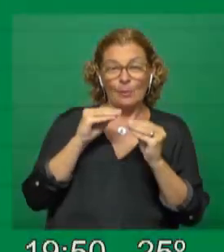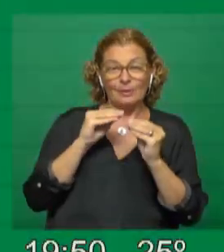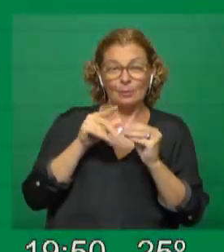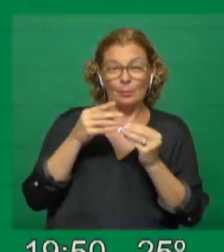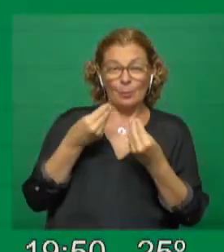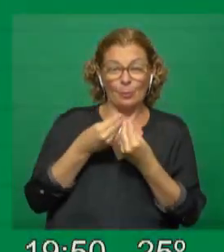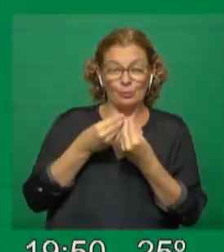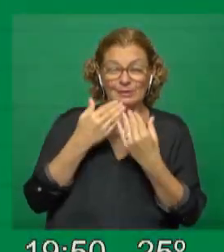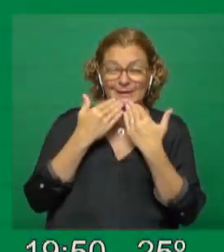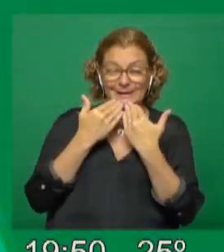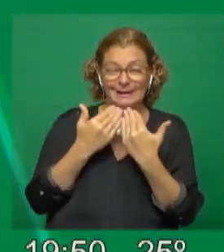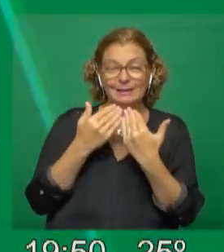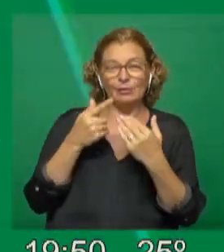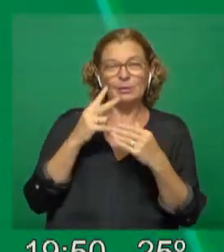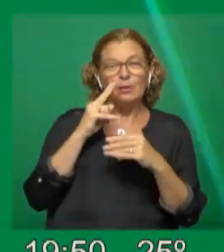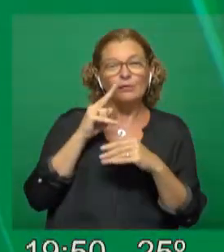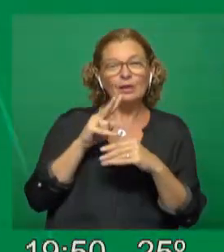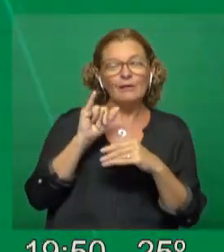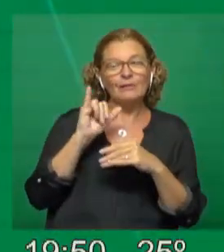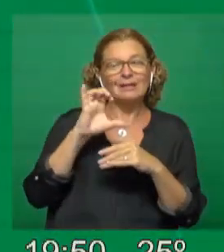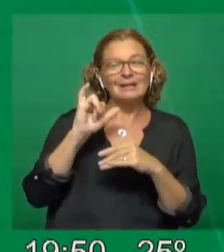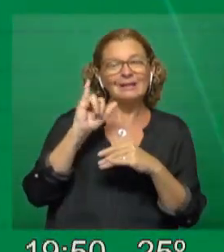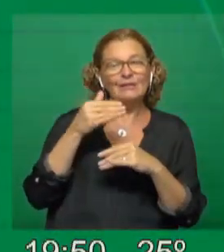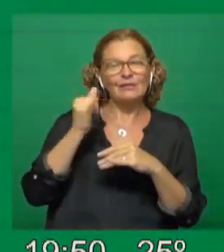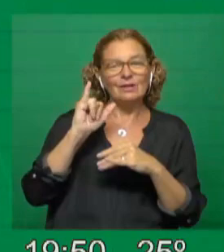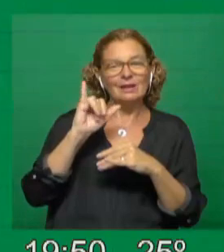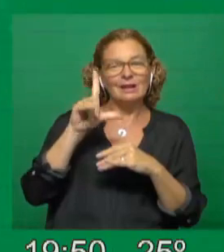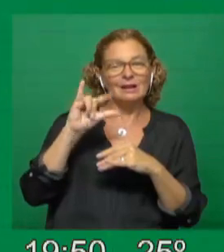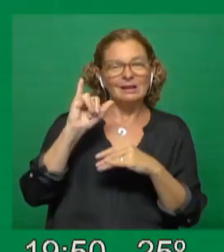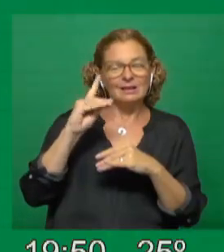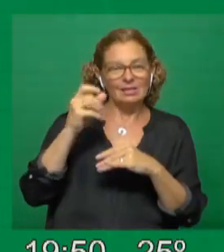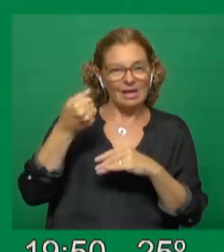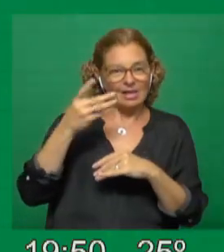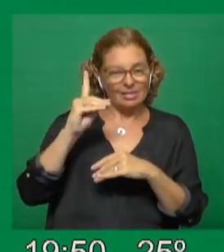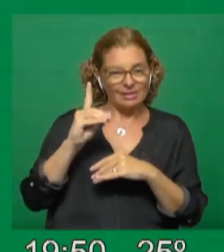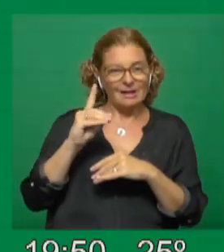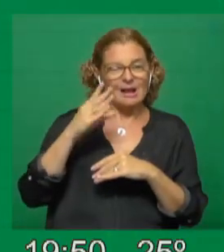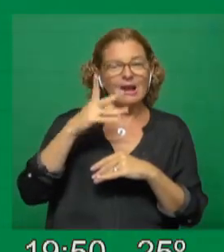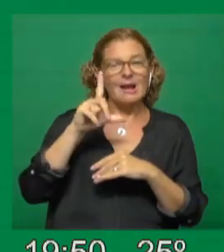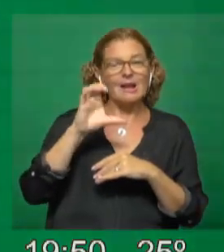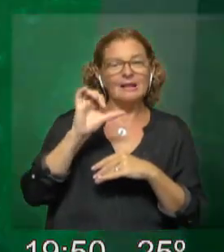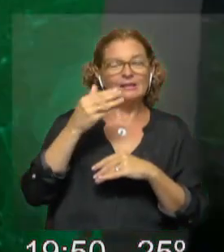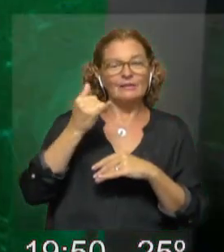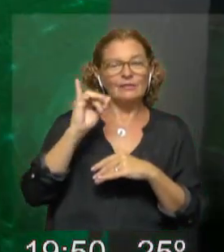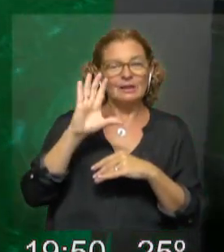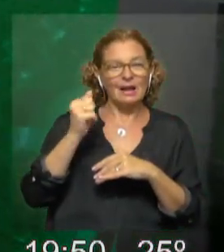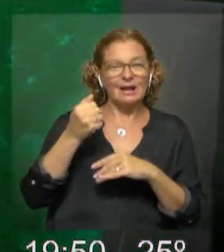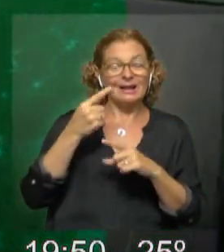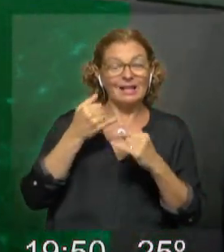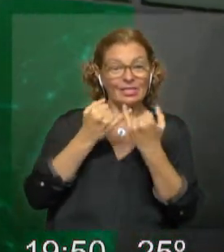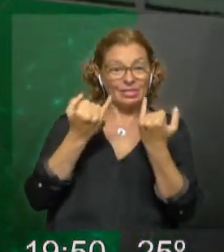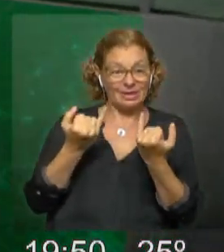a estar hablando de la visibilidad lésbica, porque es en Argentina, en Uruguay y en algunos lugares más de la región, el Día de